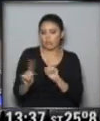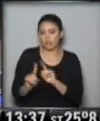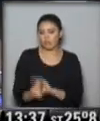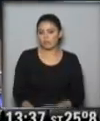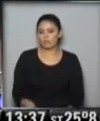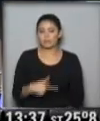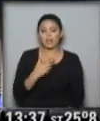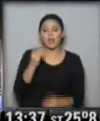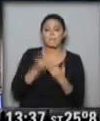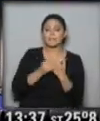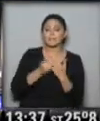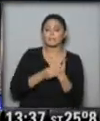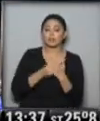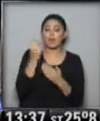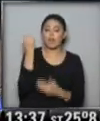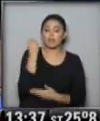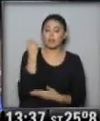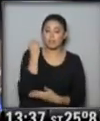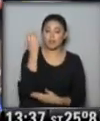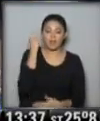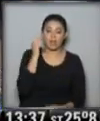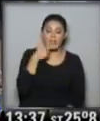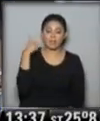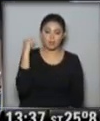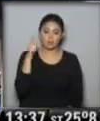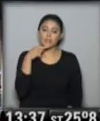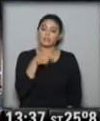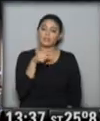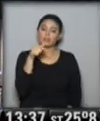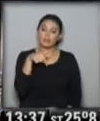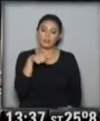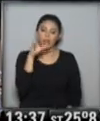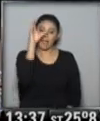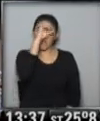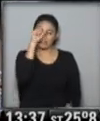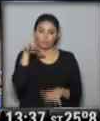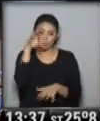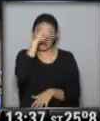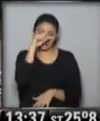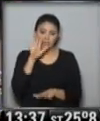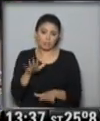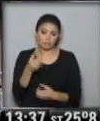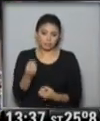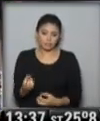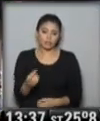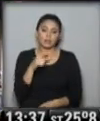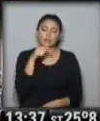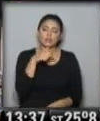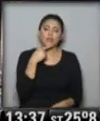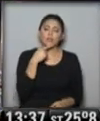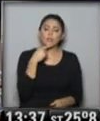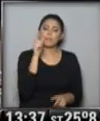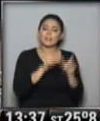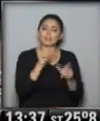alemania acaba de decir que lo que se hizo en grecia es lo correcto y además que este año no nos olvidemos hay elecciones en alemania te comento tema que mucha gente